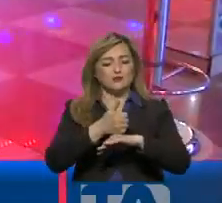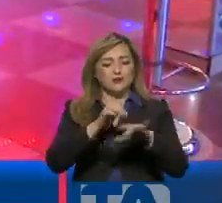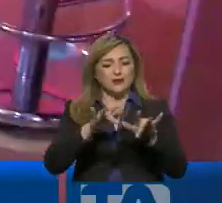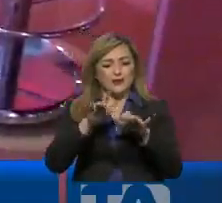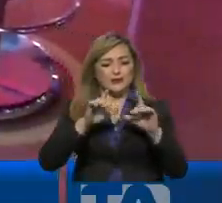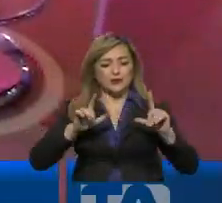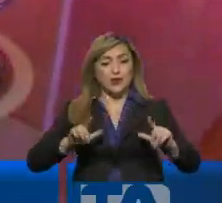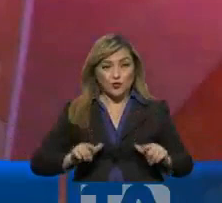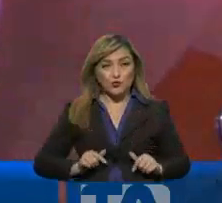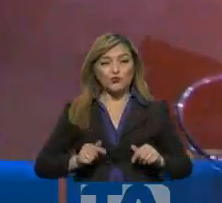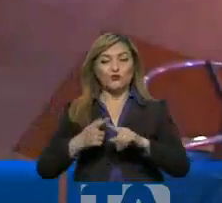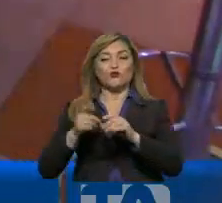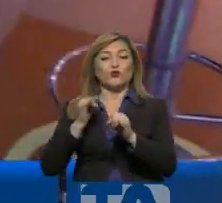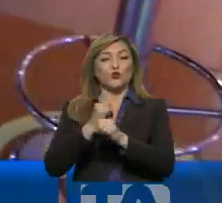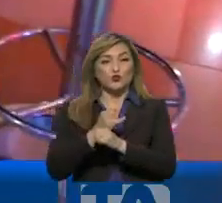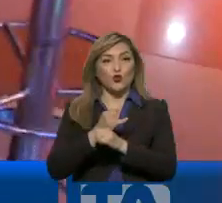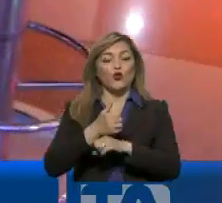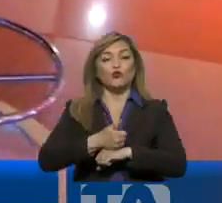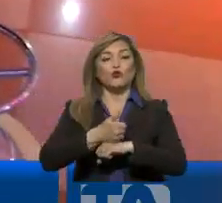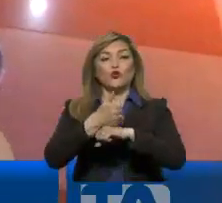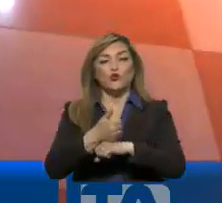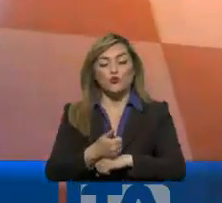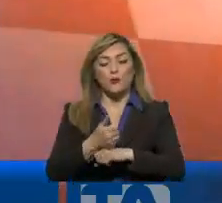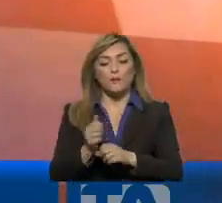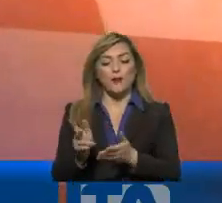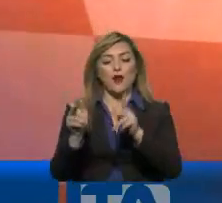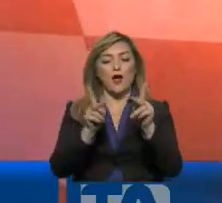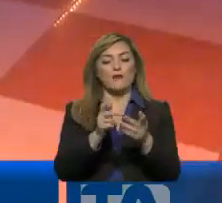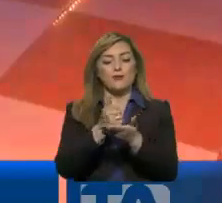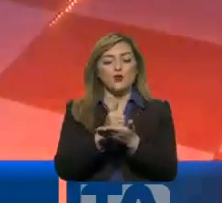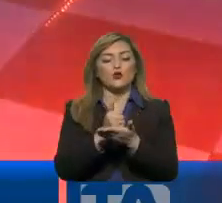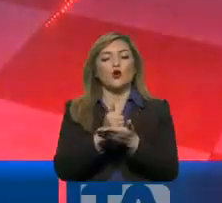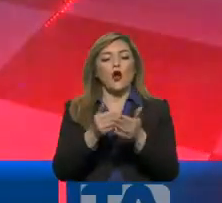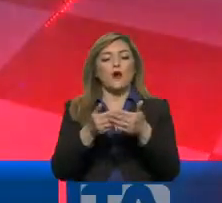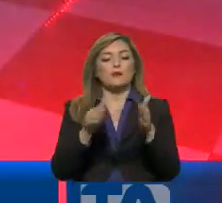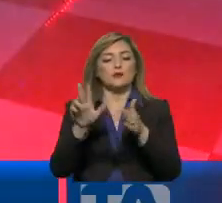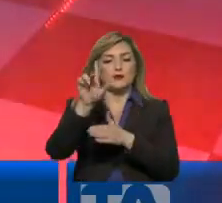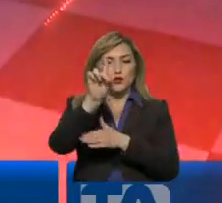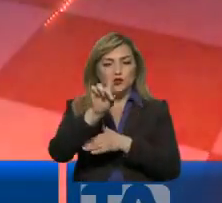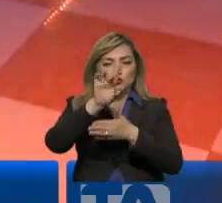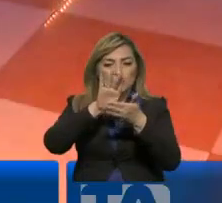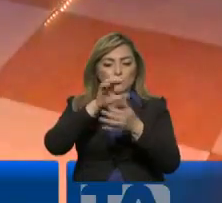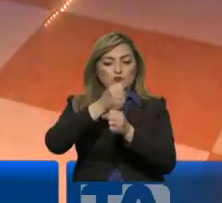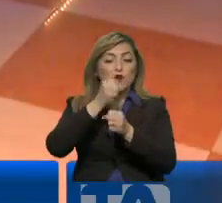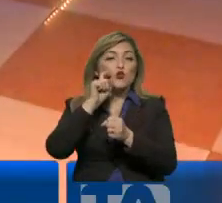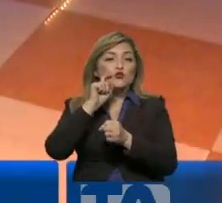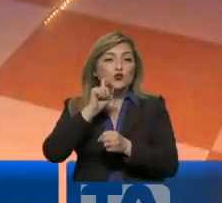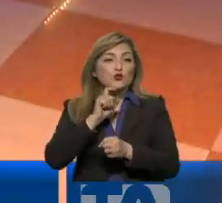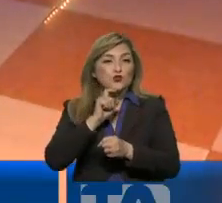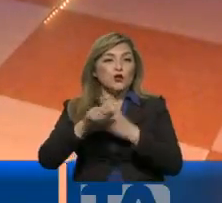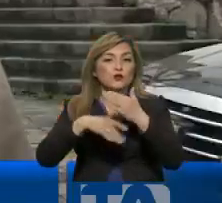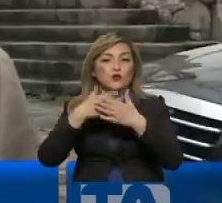un segundo plan piloto reabrir nuevamente 31 centros de tolerancia en todo el Distrito Metropolitano de